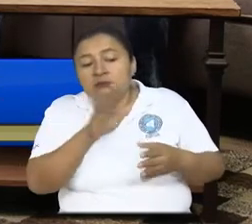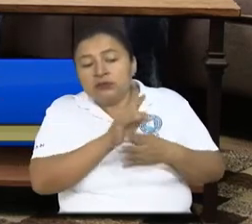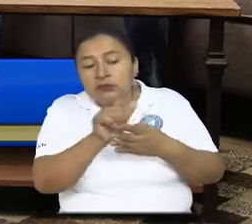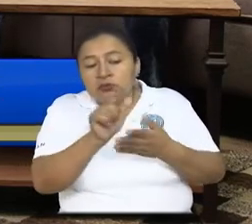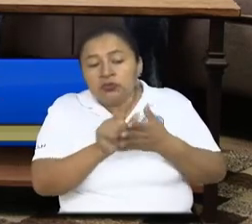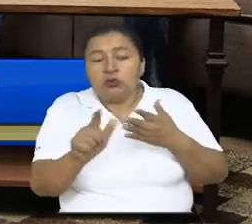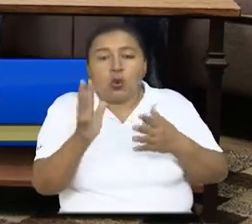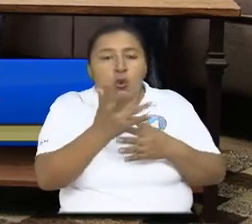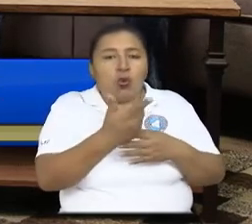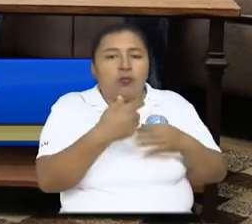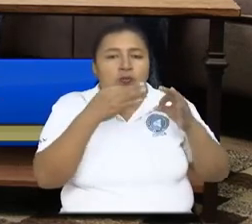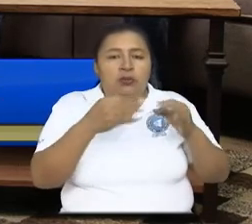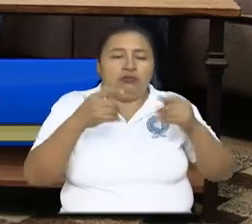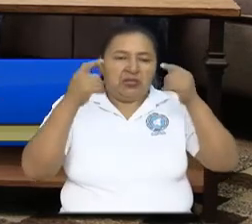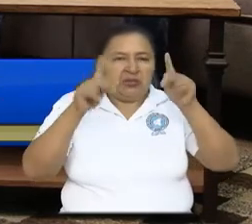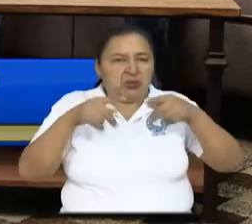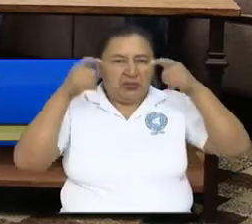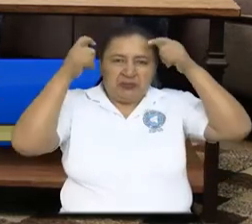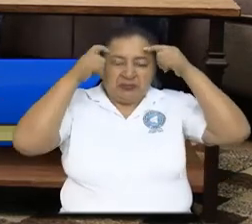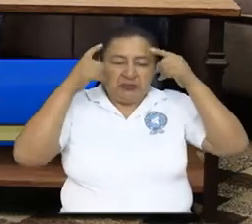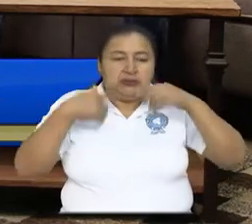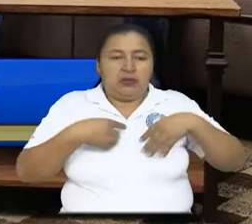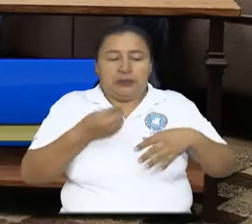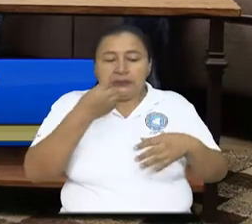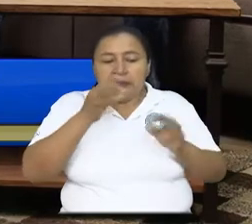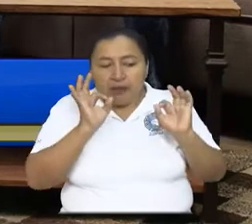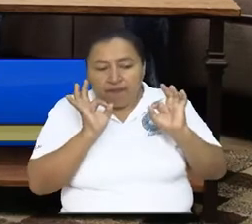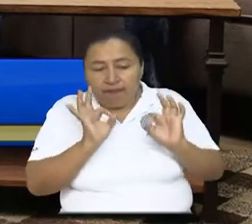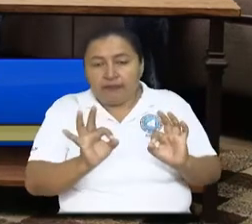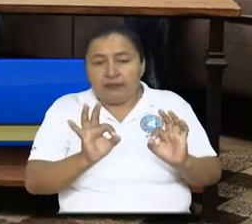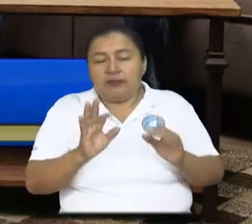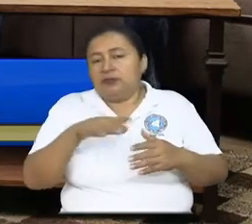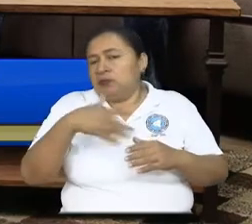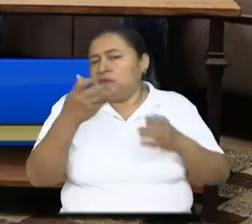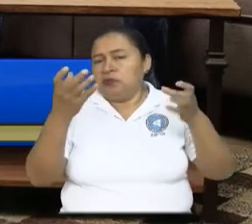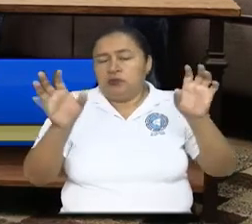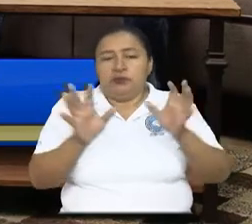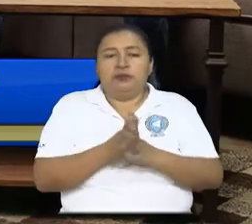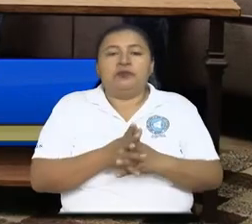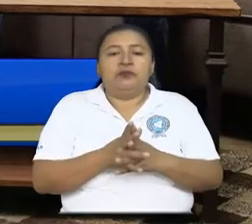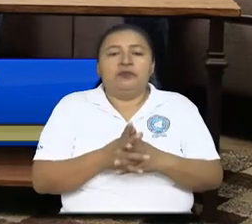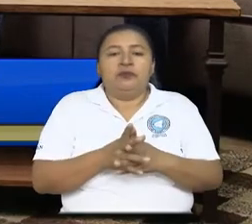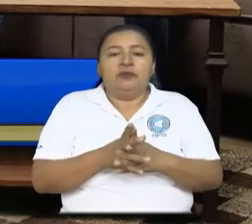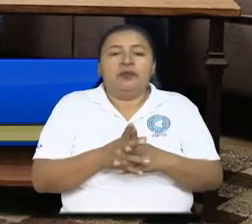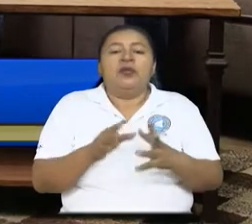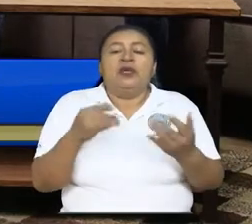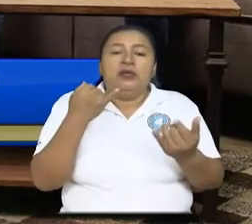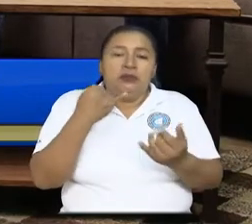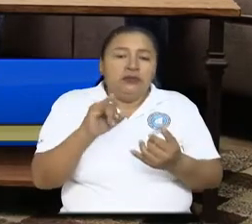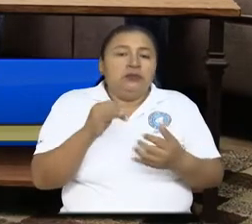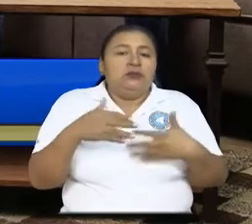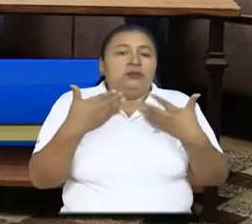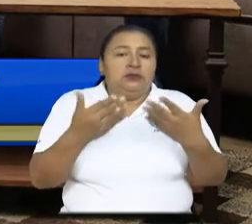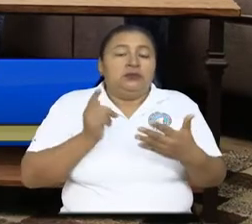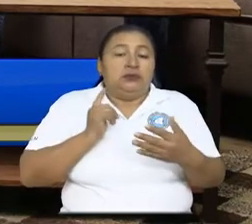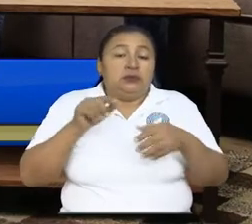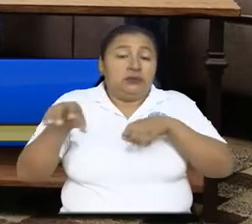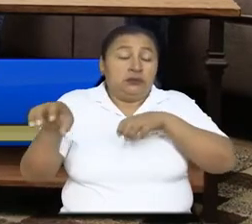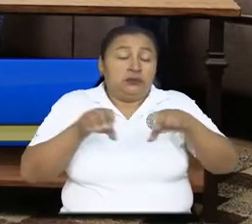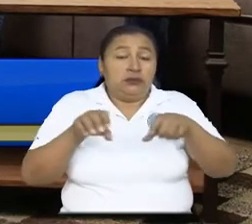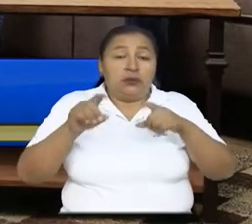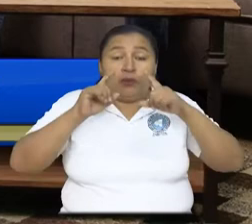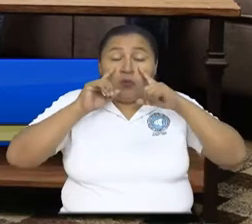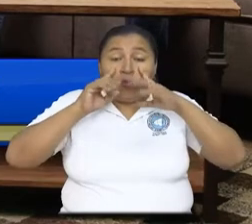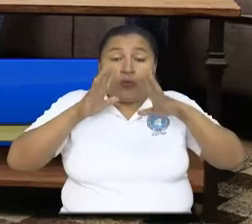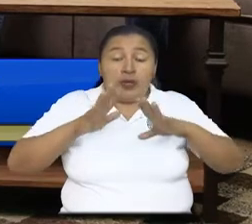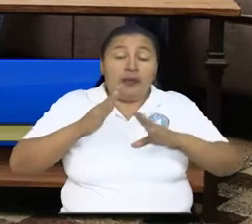y digeribles pues verdad entre otras cosas y desde luego las acciones de protección